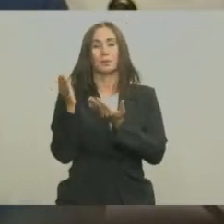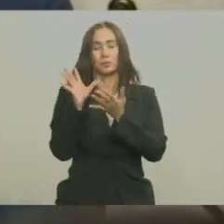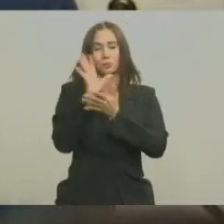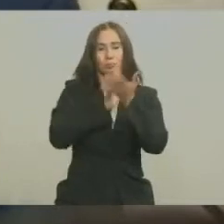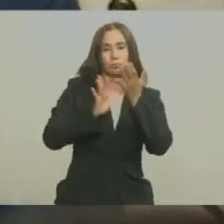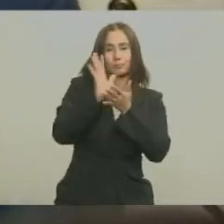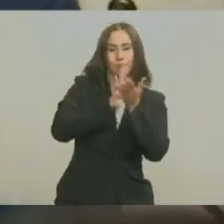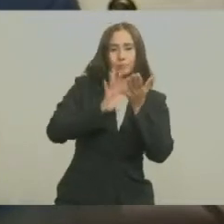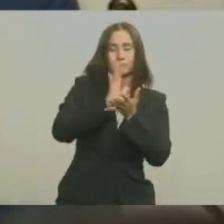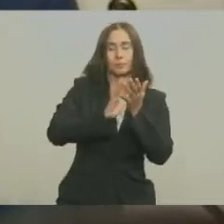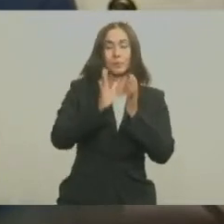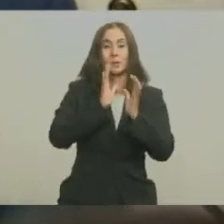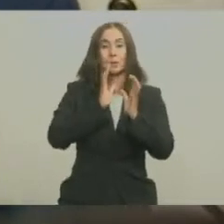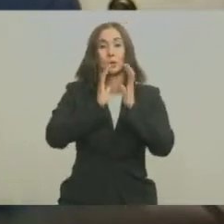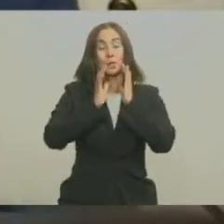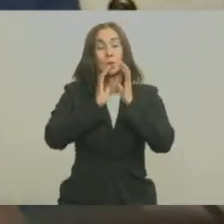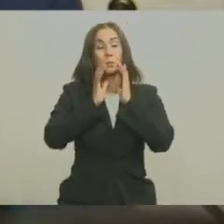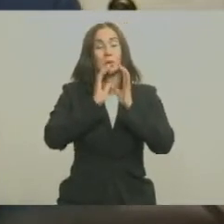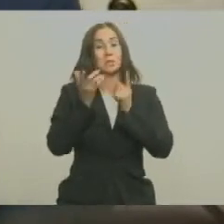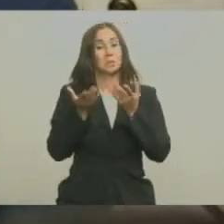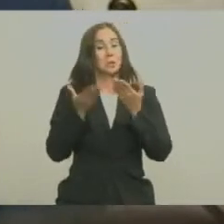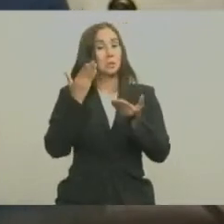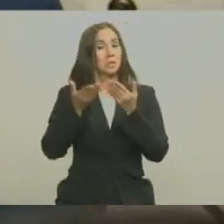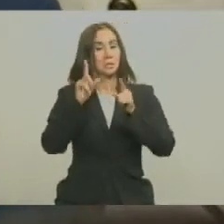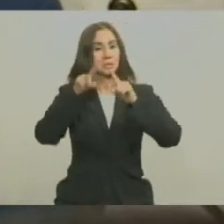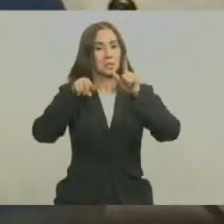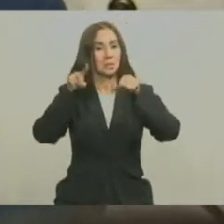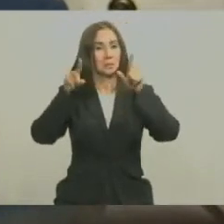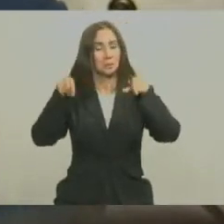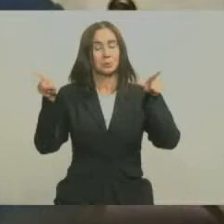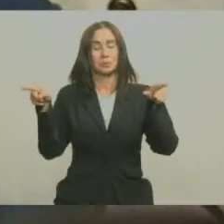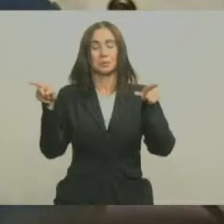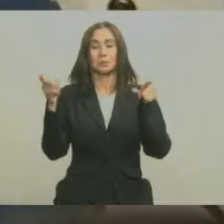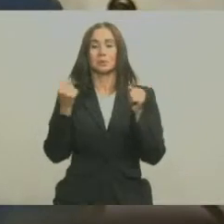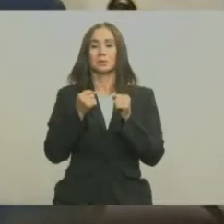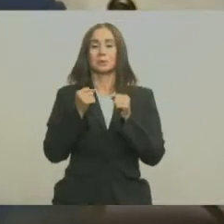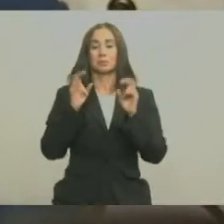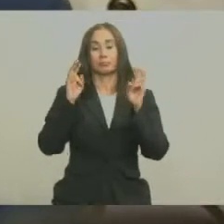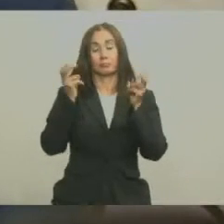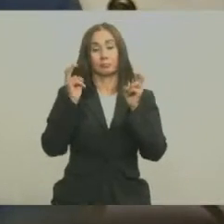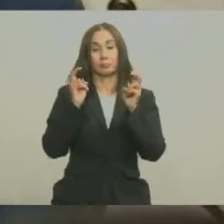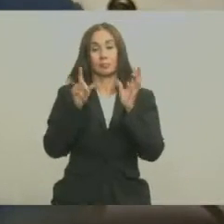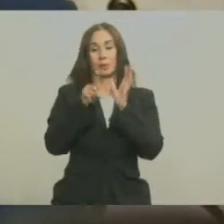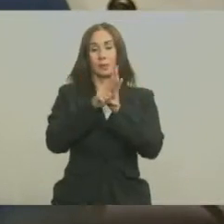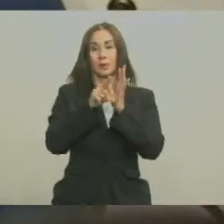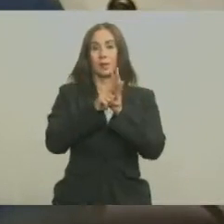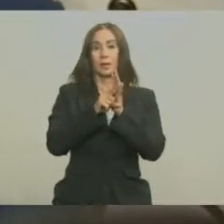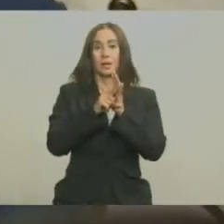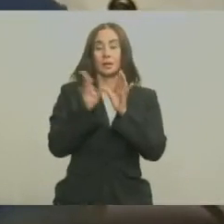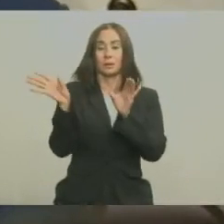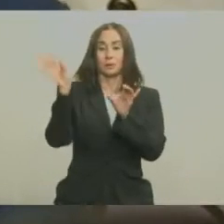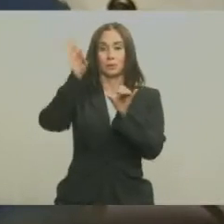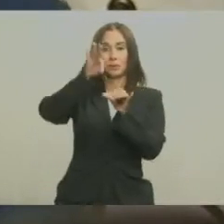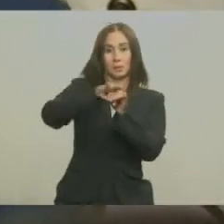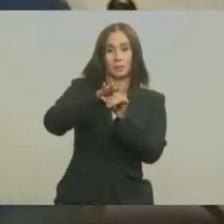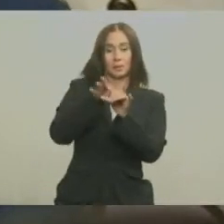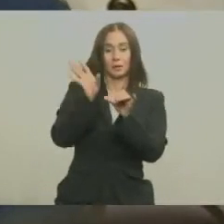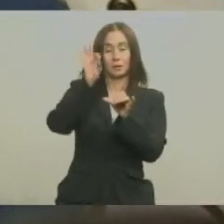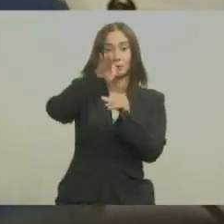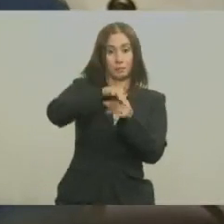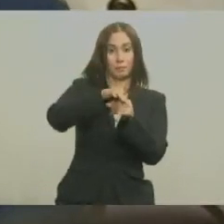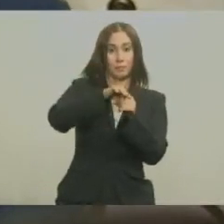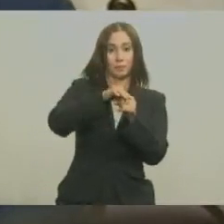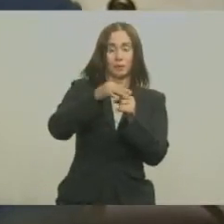comunicacional y por algunos argumentos legales, se dio una votación